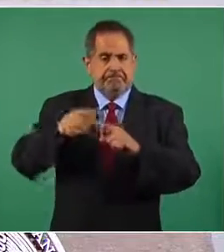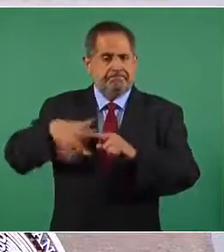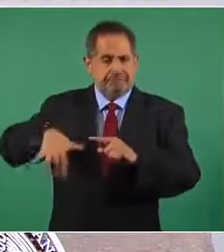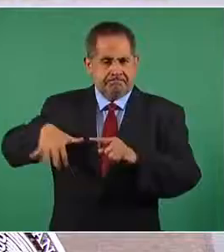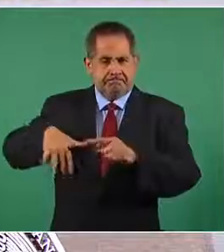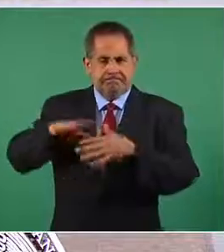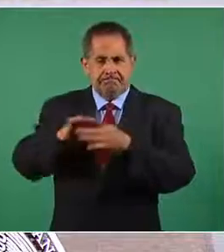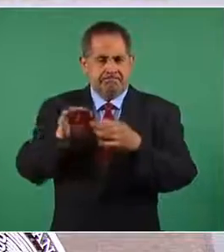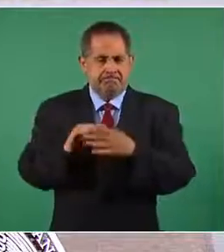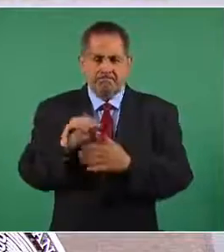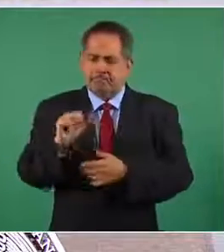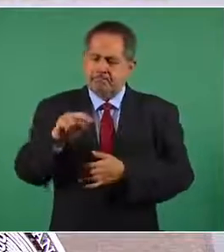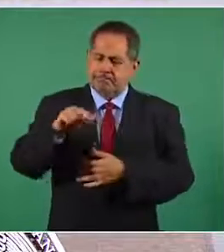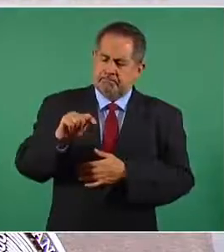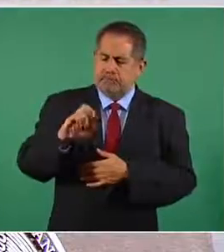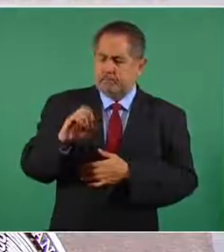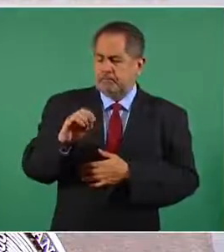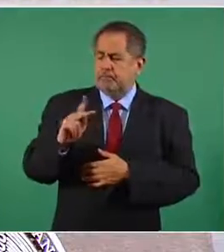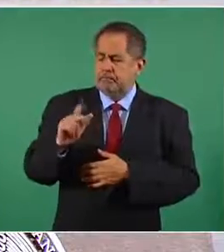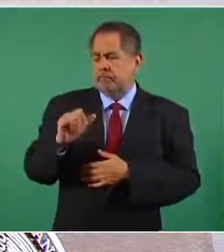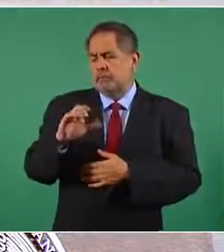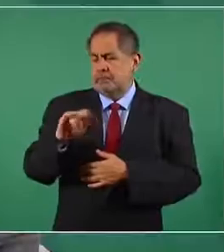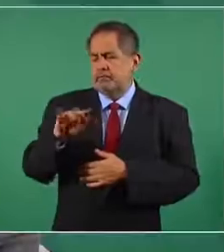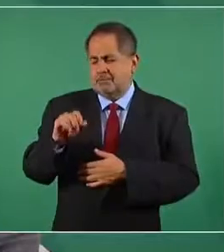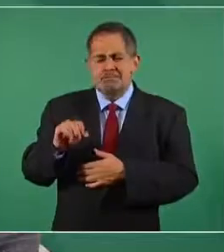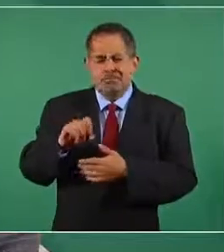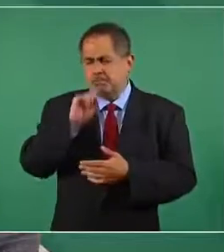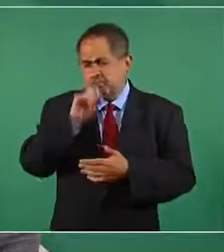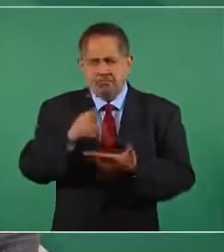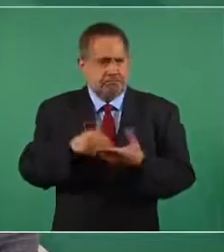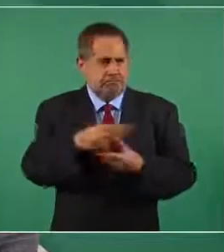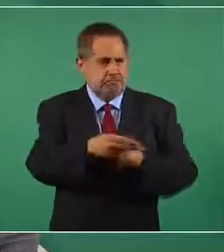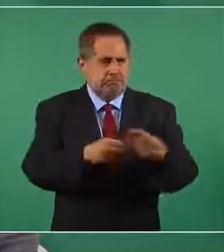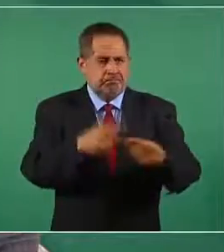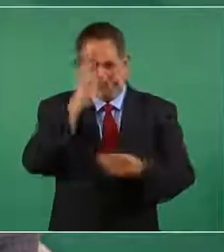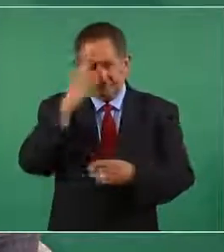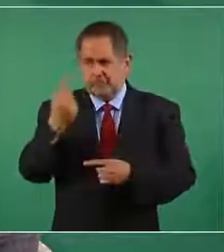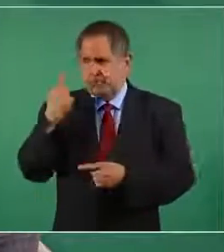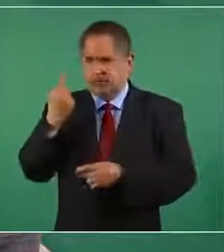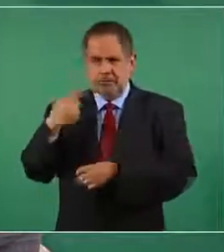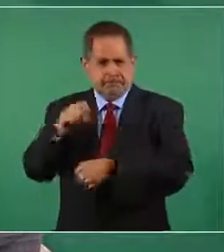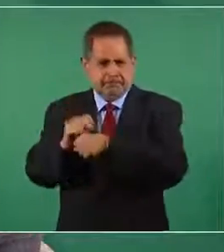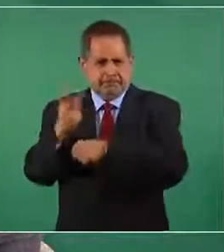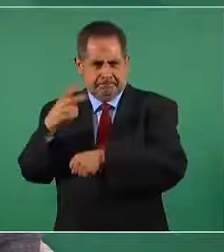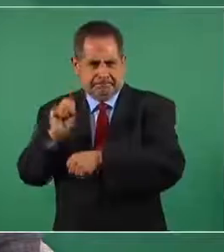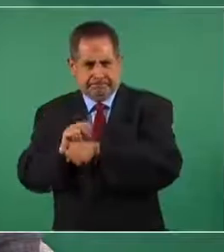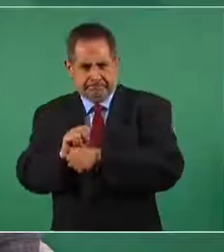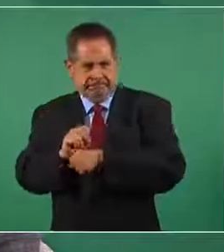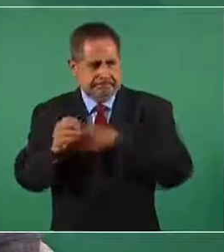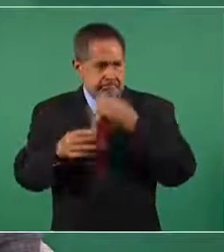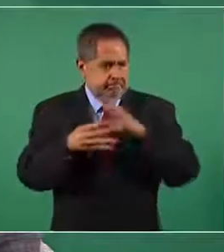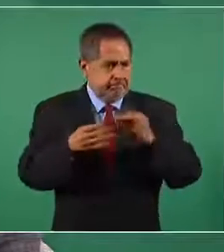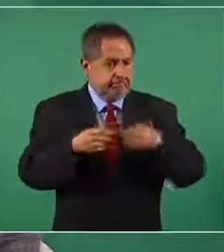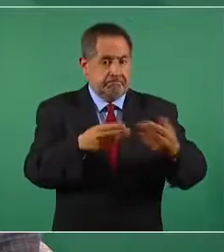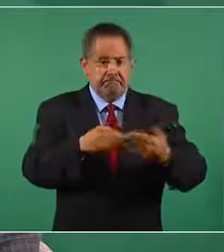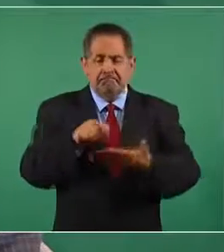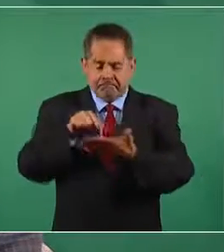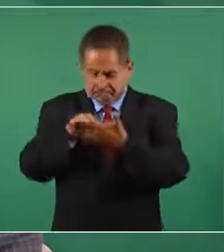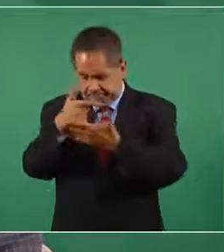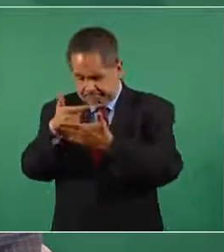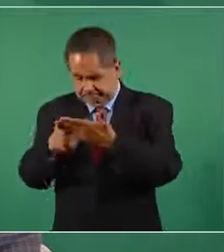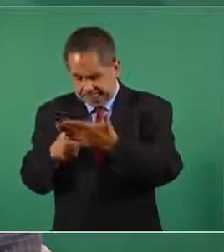mencionados antineoplásicos que, como ya les señalamos hace 1 y 2 semanas, están contempladas